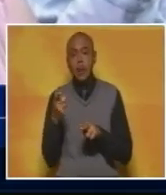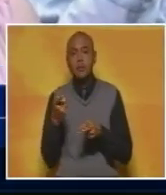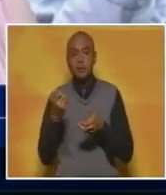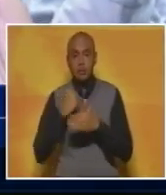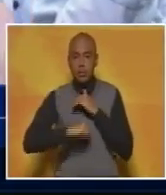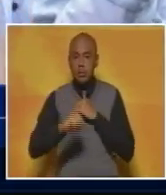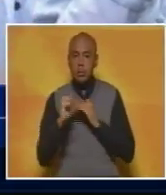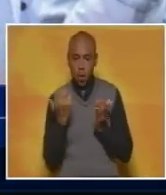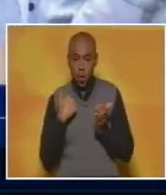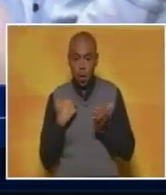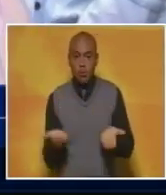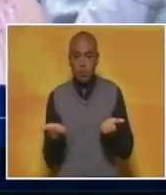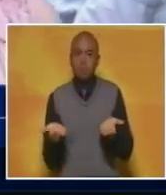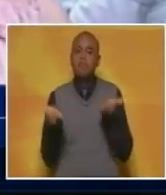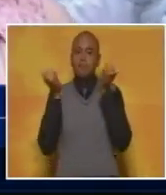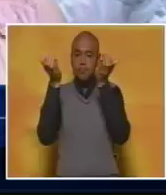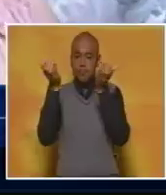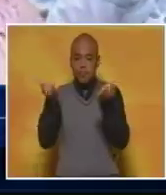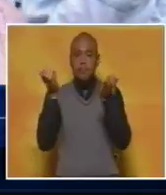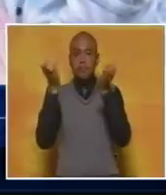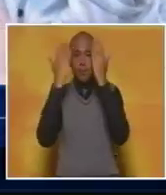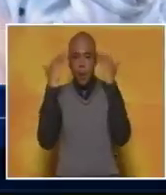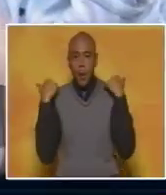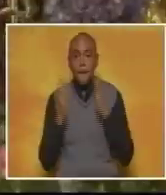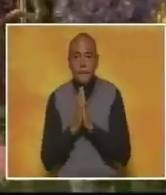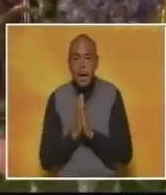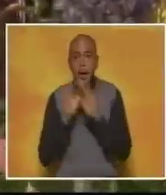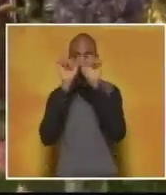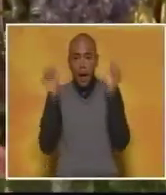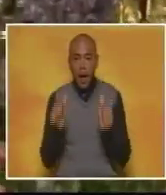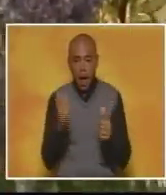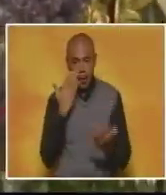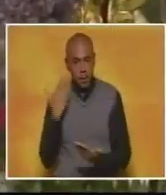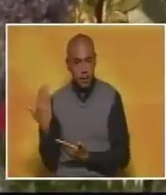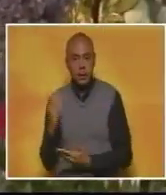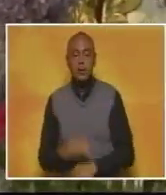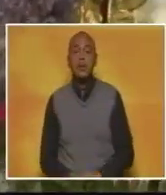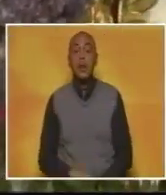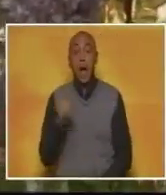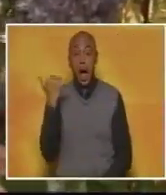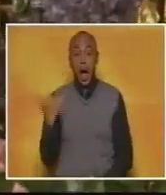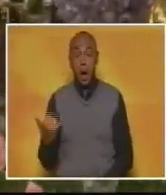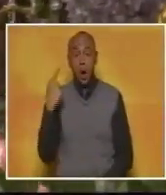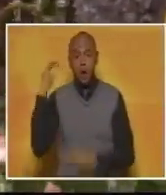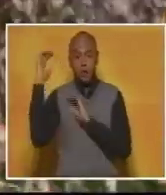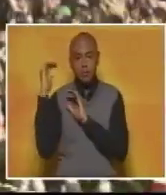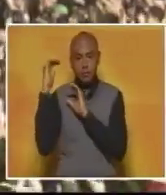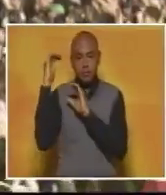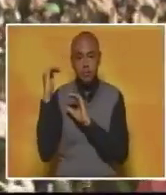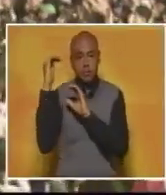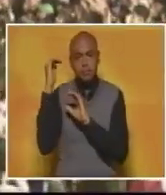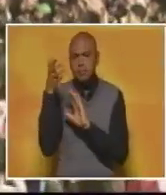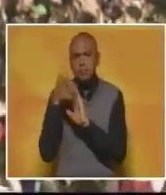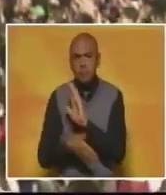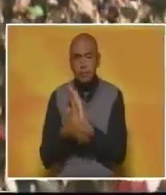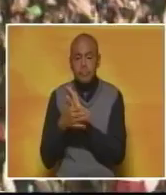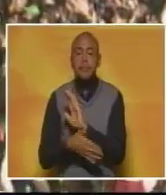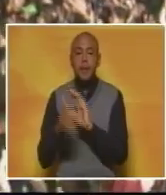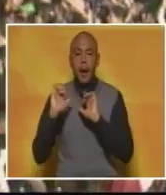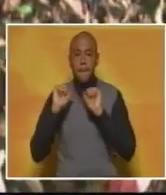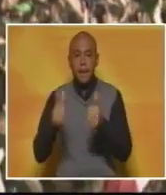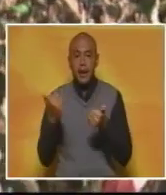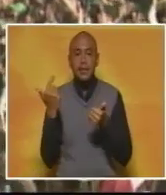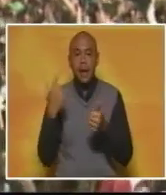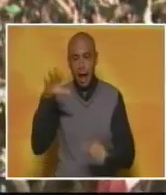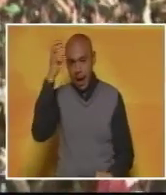lo ofrecí a la Virgen y hoy está aquí junto con ella. Con la bajada de la Virgen inician las festividades en honor a la Reina Morena,